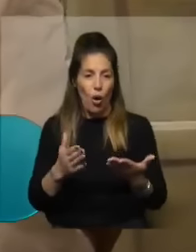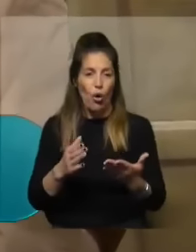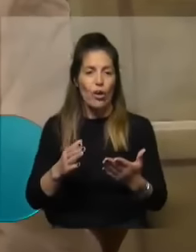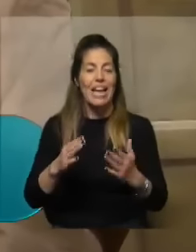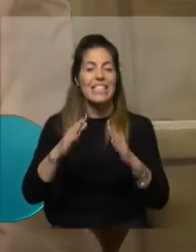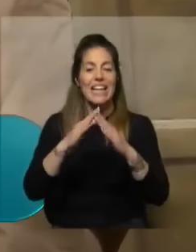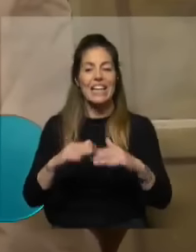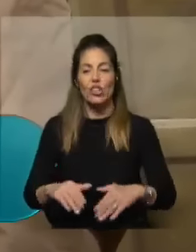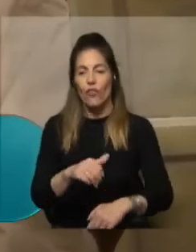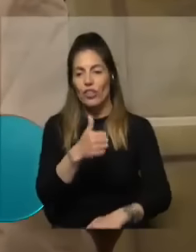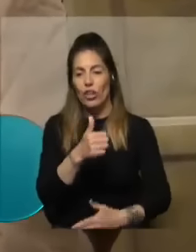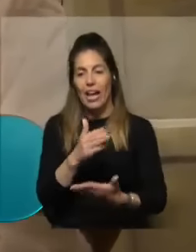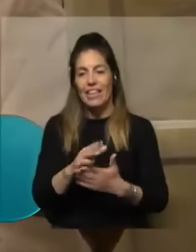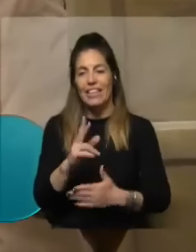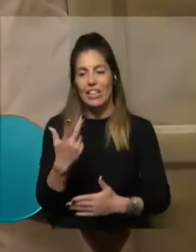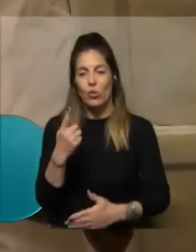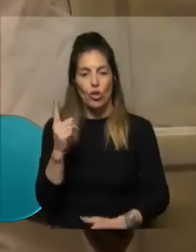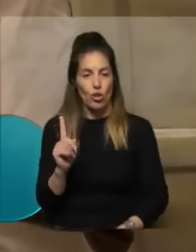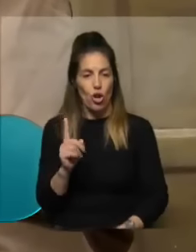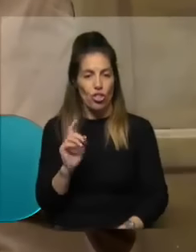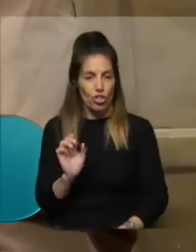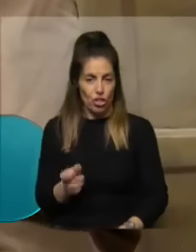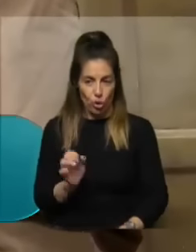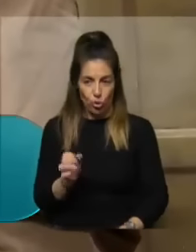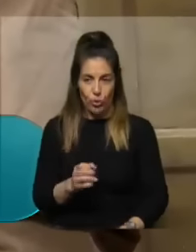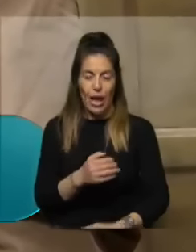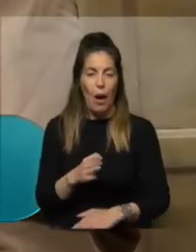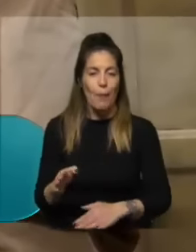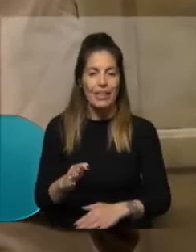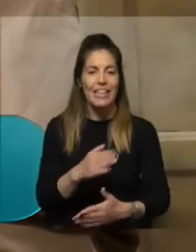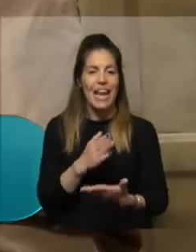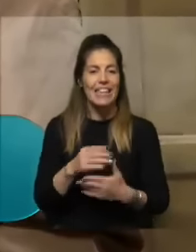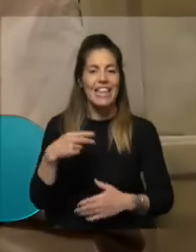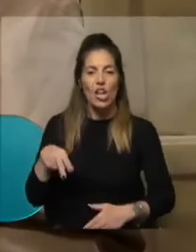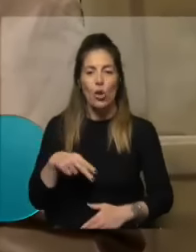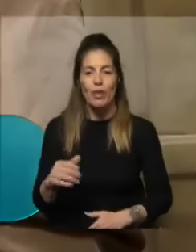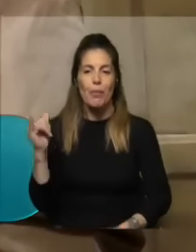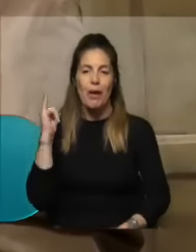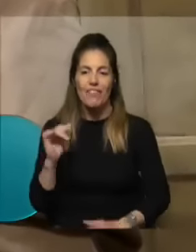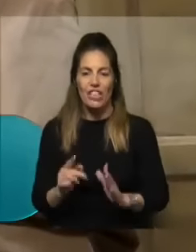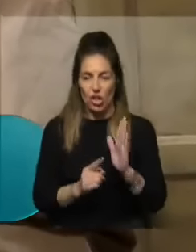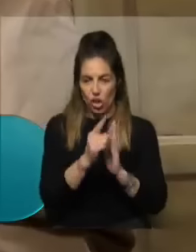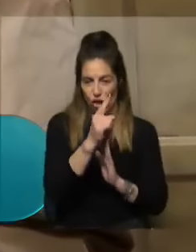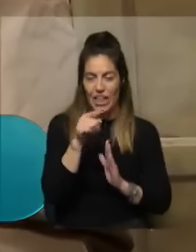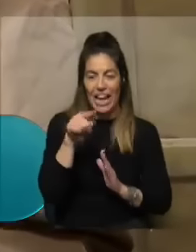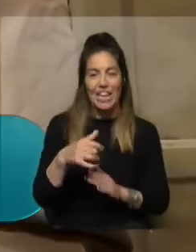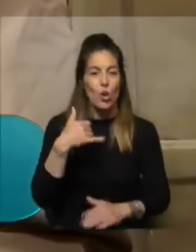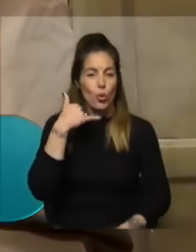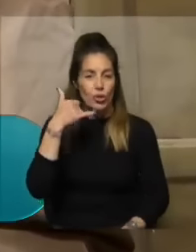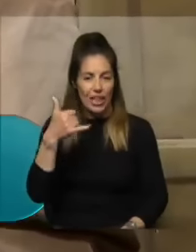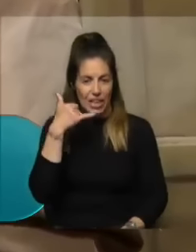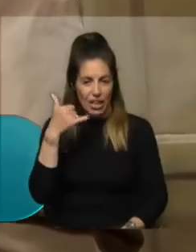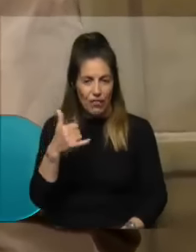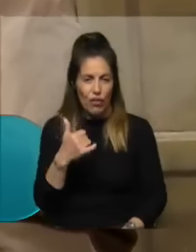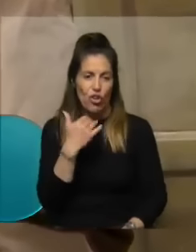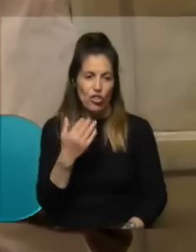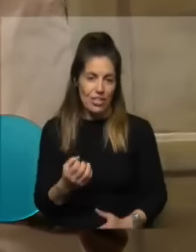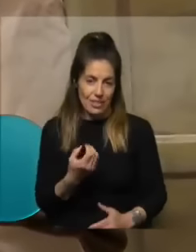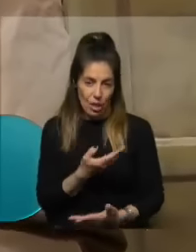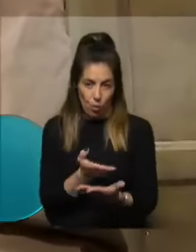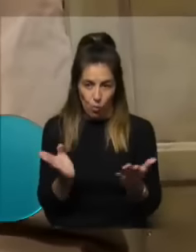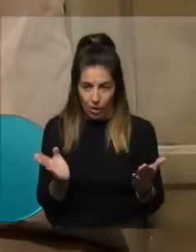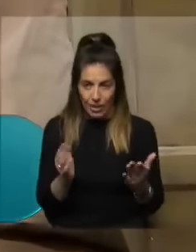Victoria, hasta el 31 de octubre. Y a partir del 31 de octubre, en noviembre, va a estar abierto Malvin Norte. Ahí hay un teléfono que no sé si está apareciendo, pero es